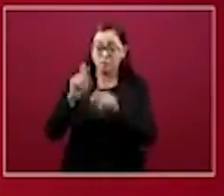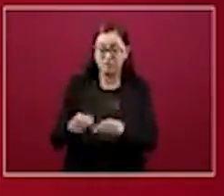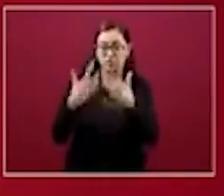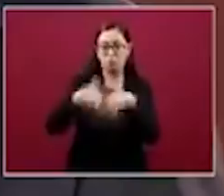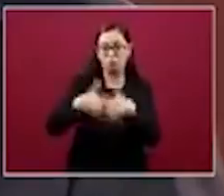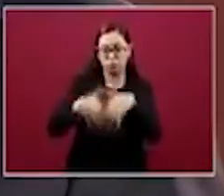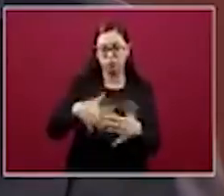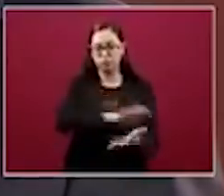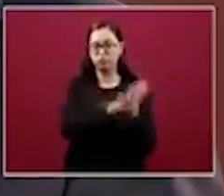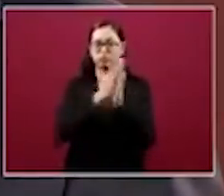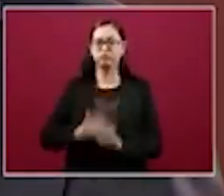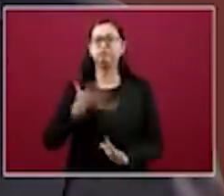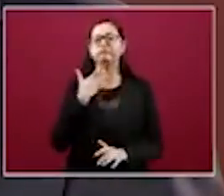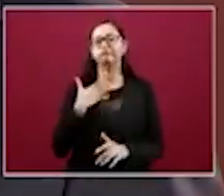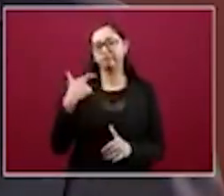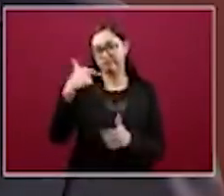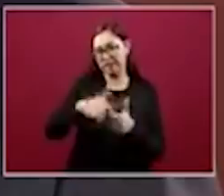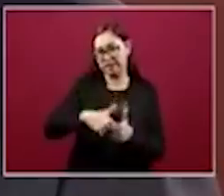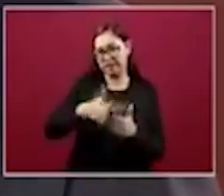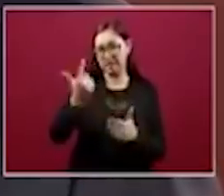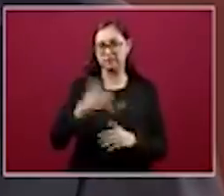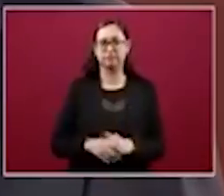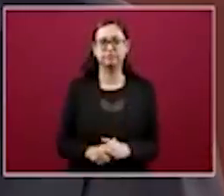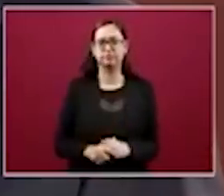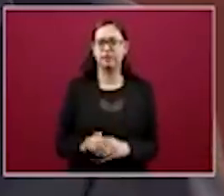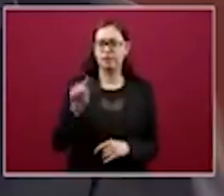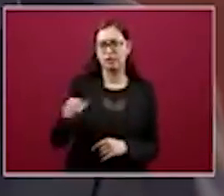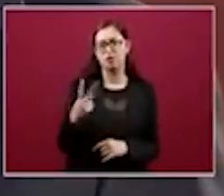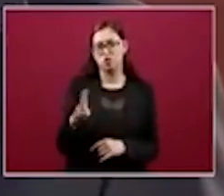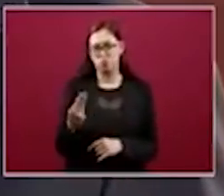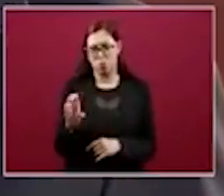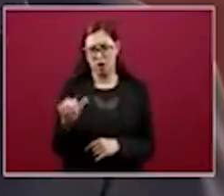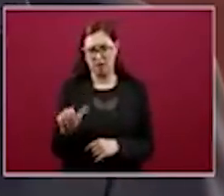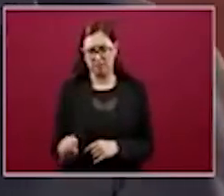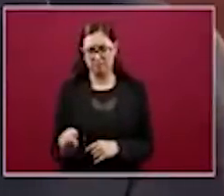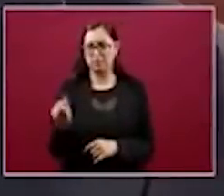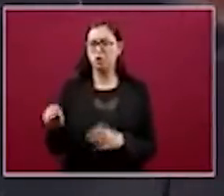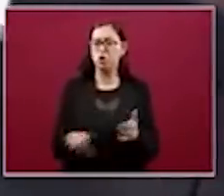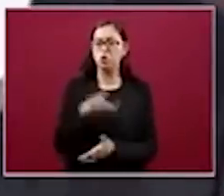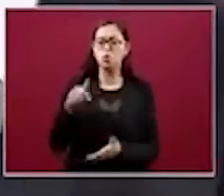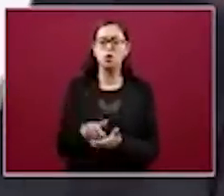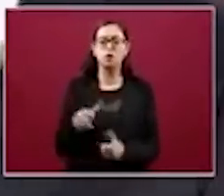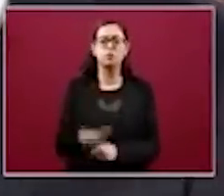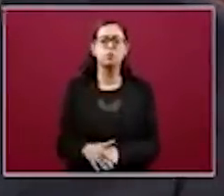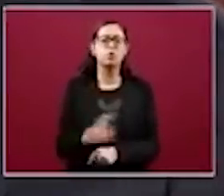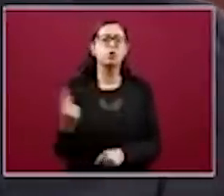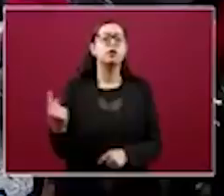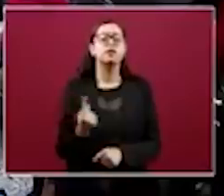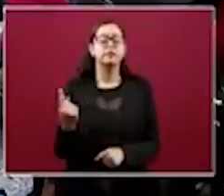petróleo en Dos Bocas. Se escogió Dos Bocas porque esa es una